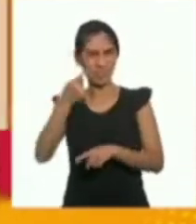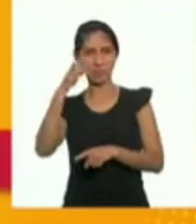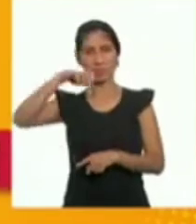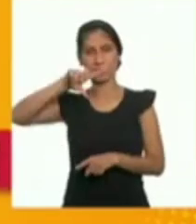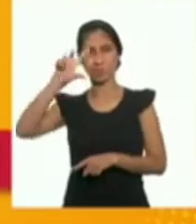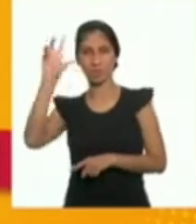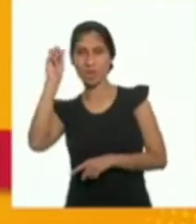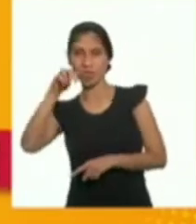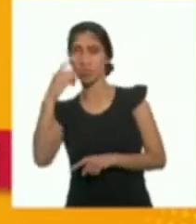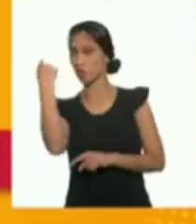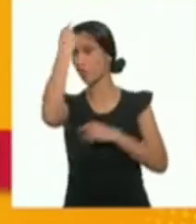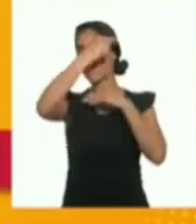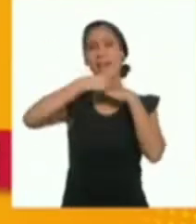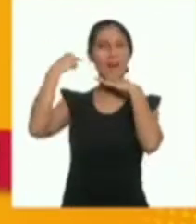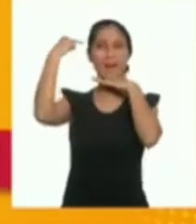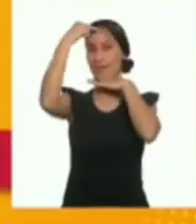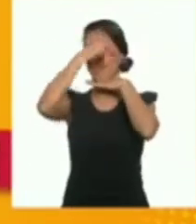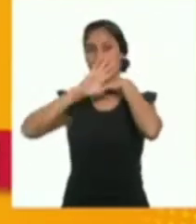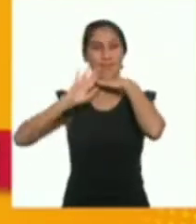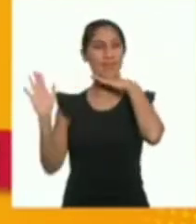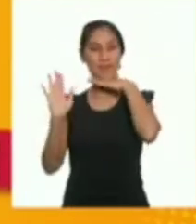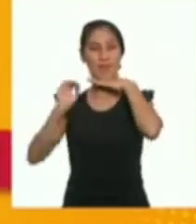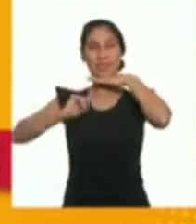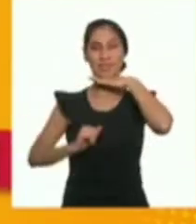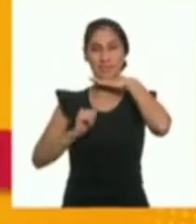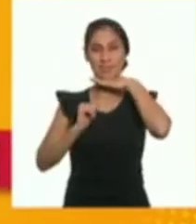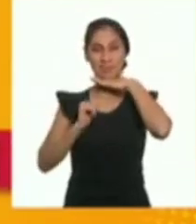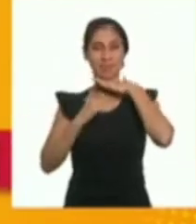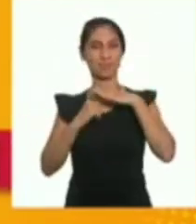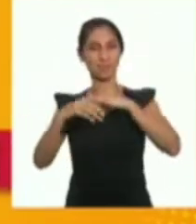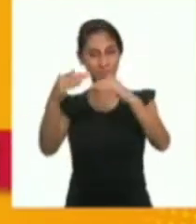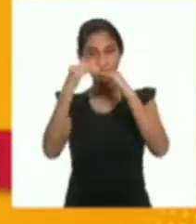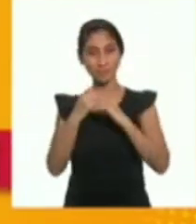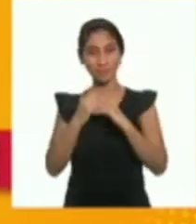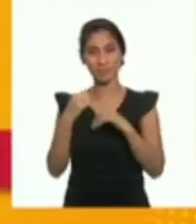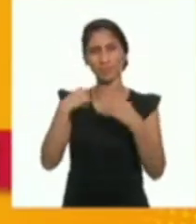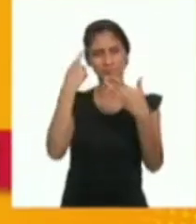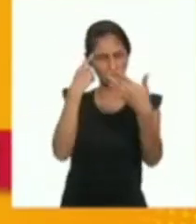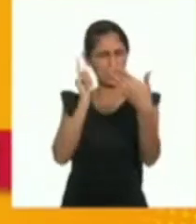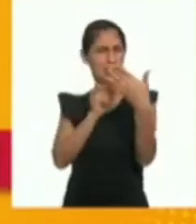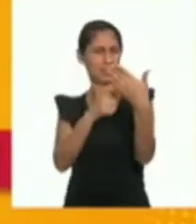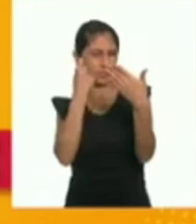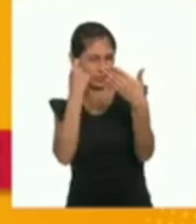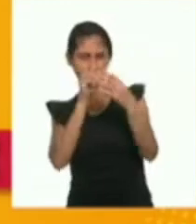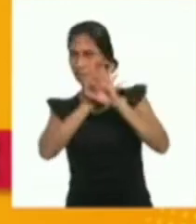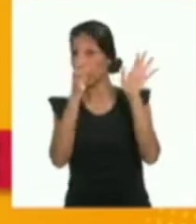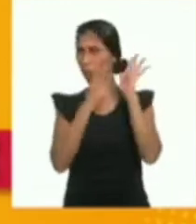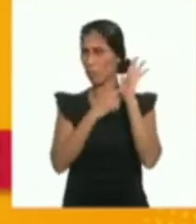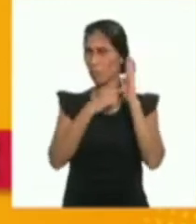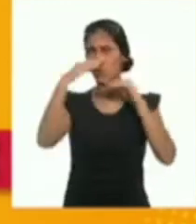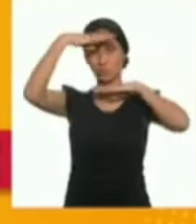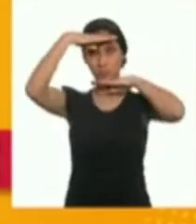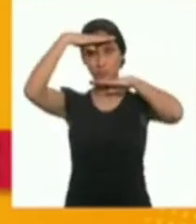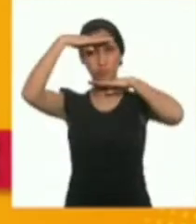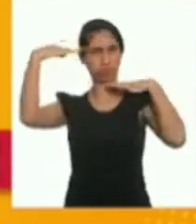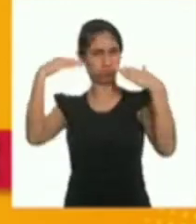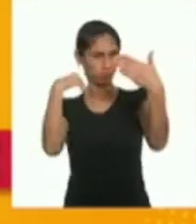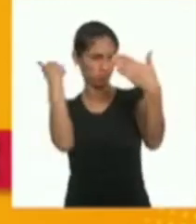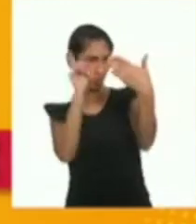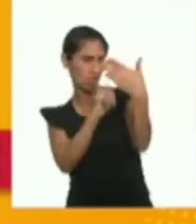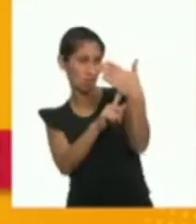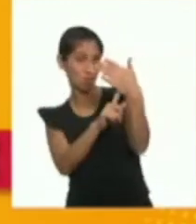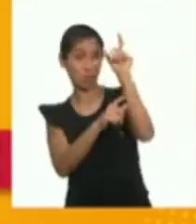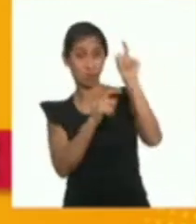plano. Vemos el rostro de las personas y el escenario se reduce. Me queda claro que con un plano así puedo intuir